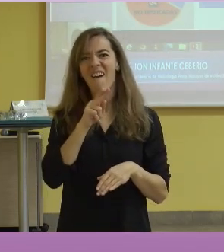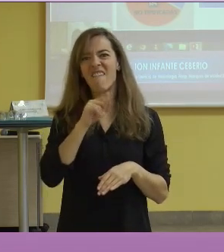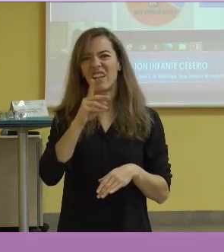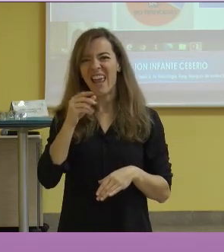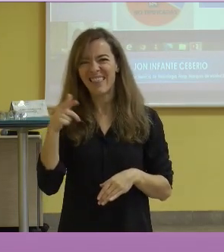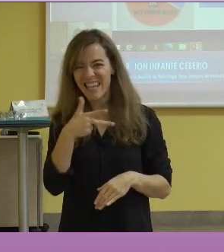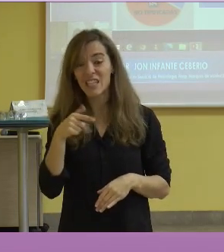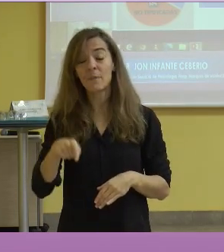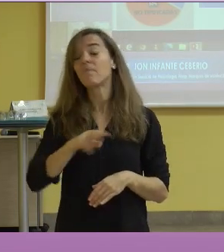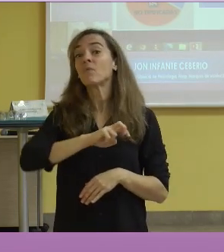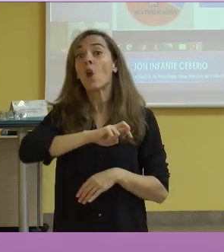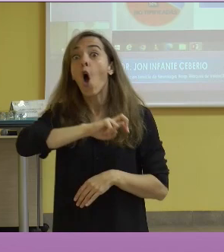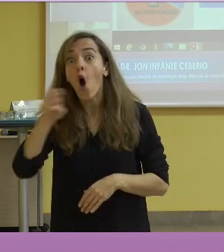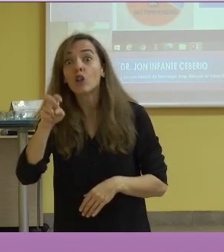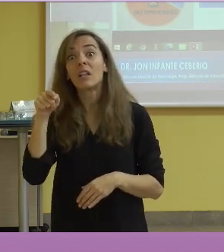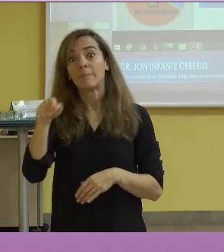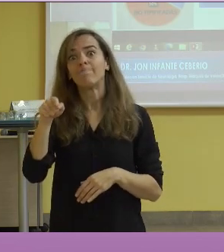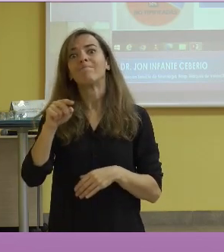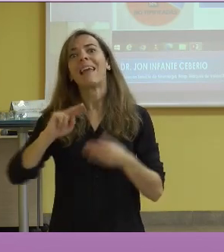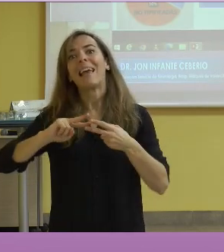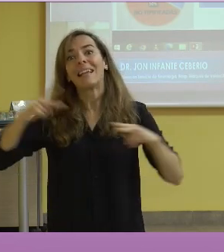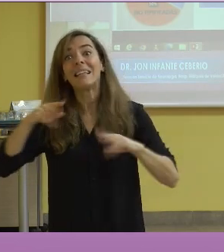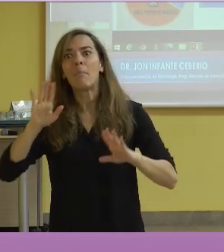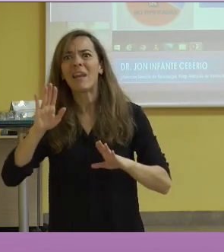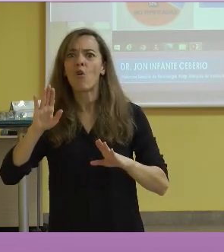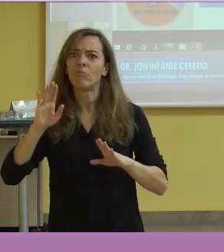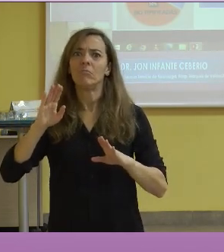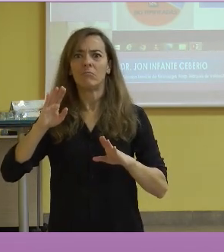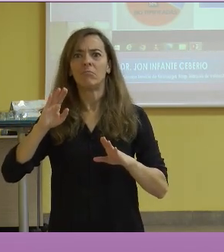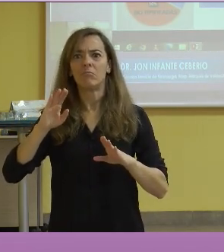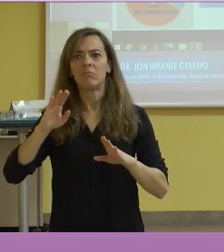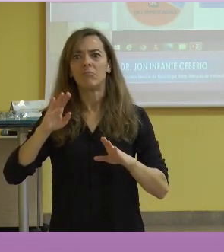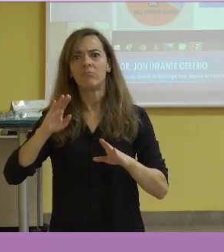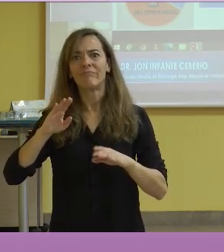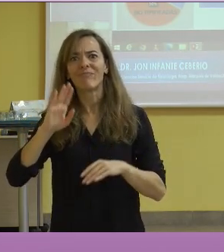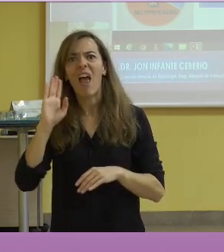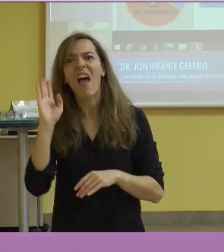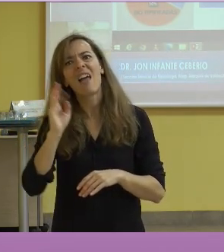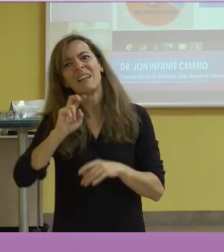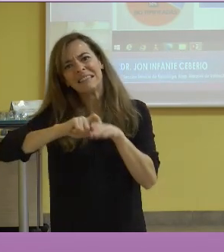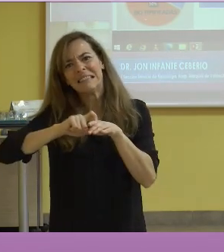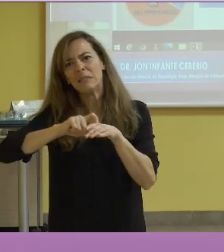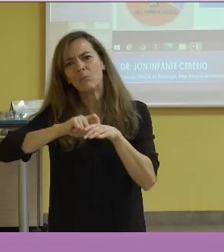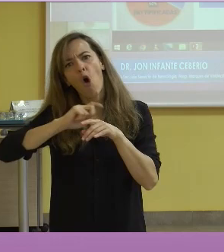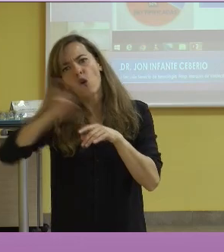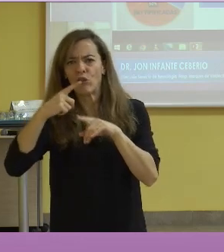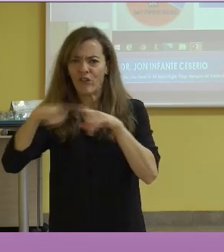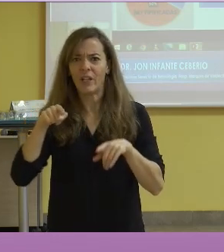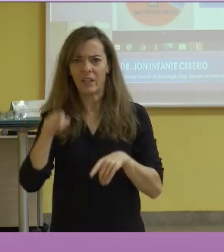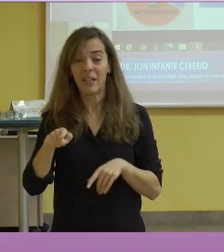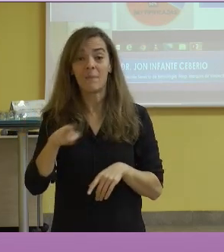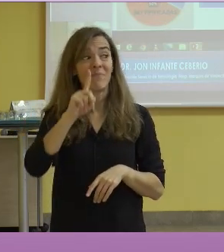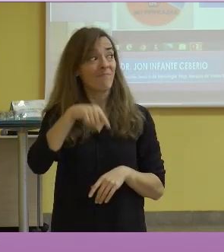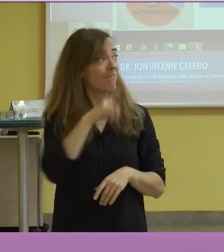genéticas, pero con alteraciones en otros genes distintos del de la ataxia de Friedreich. Y fijaros cómo todavía tenemos